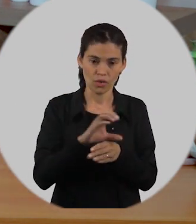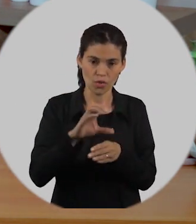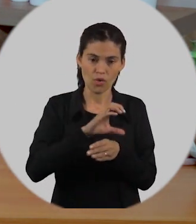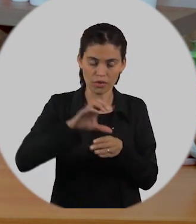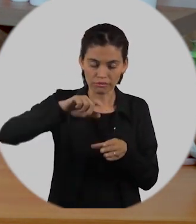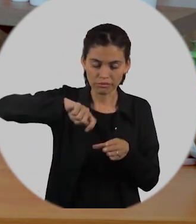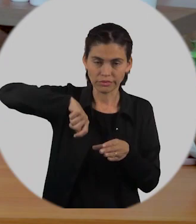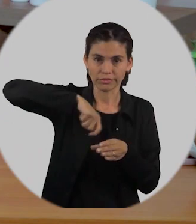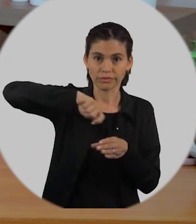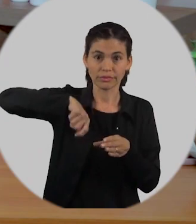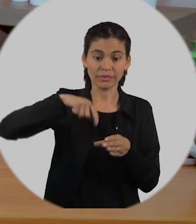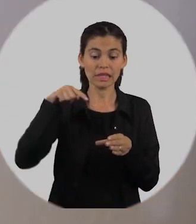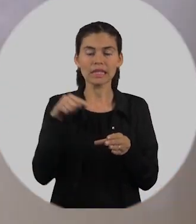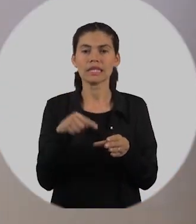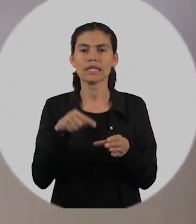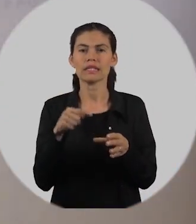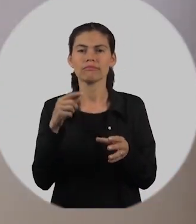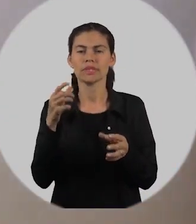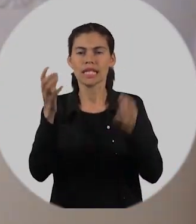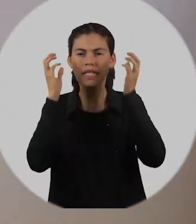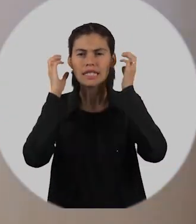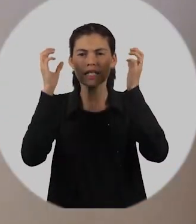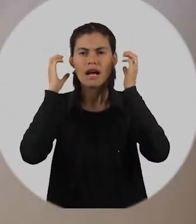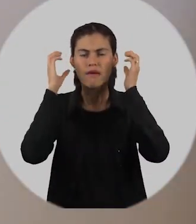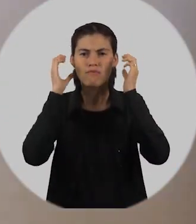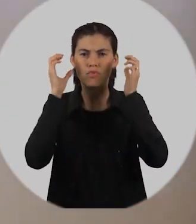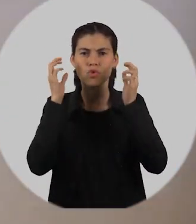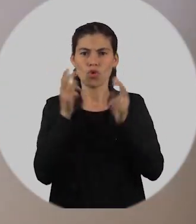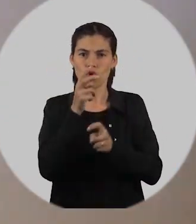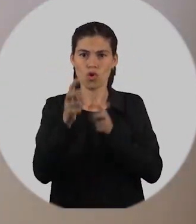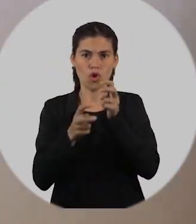y seguimos agitando. Esto va a ser un shampoo transparente.